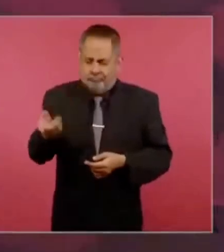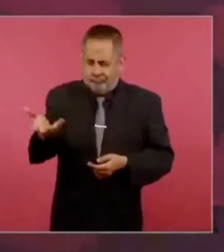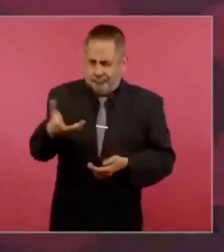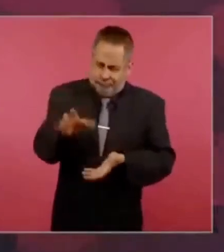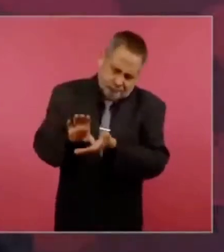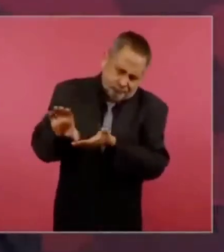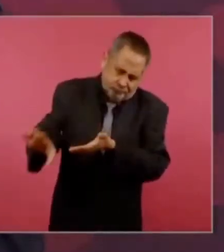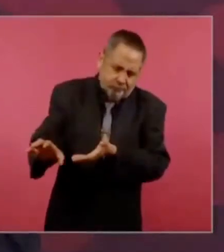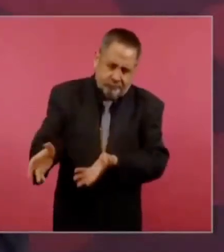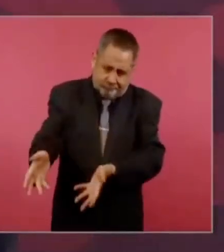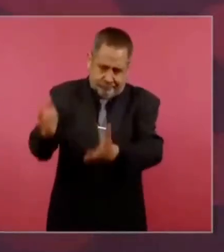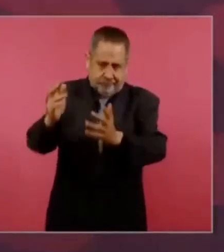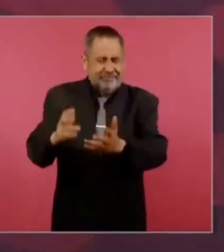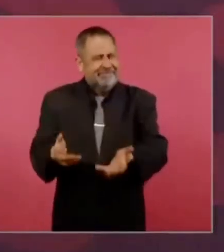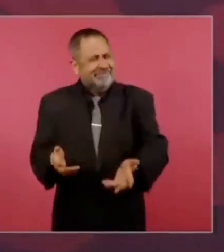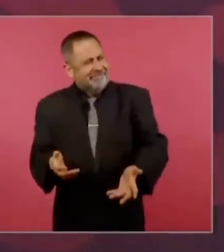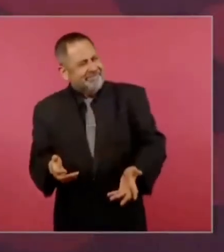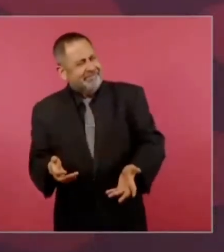Entonces,